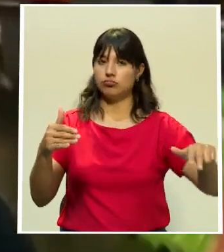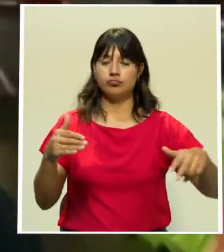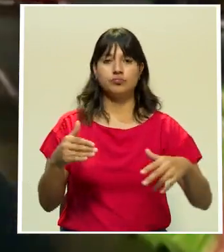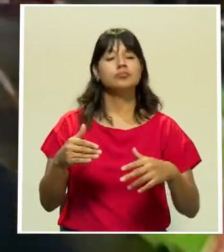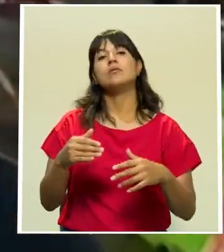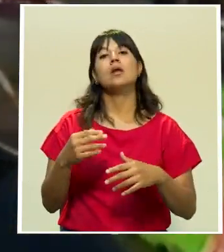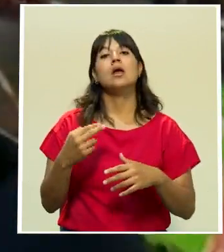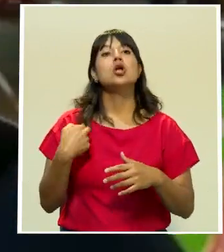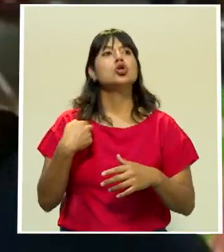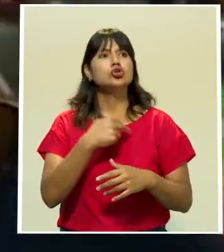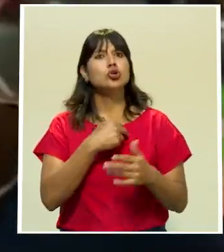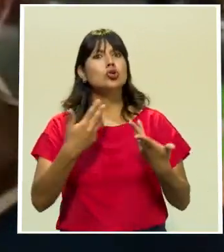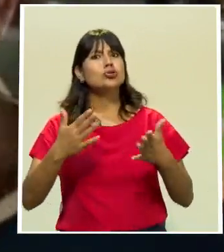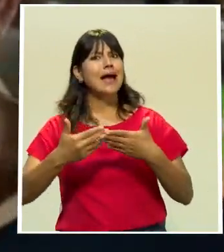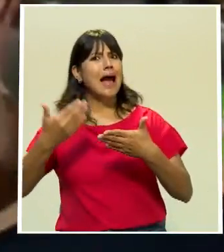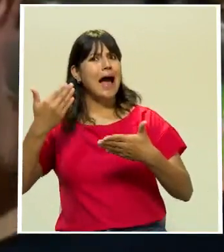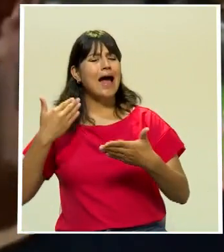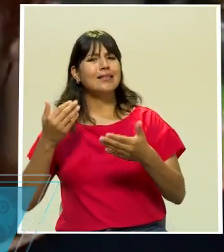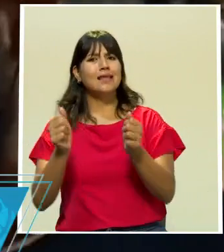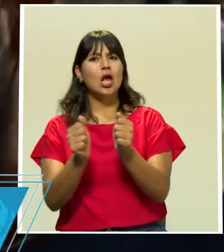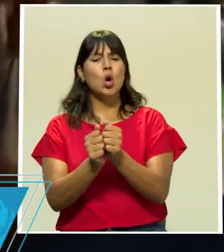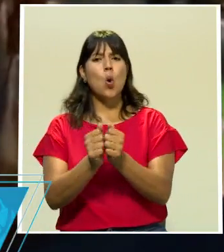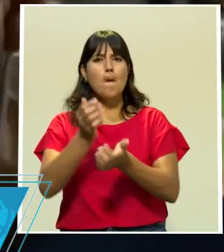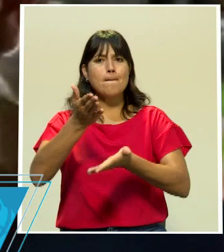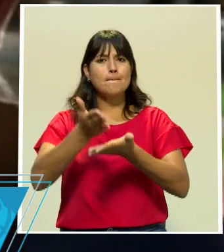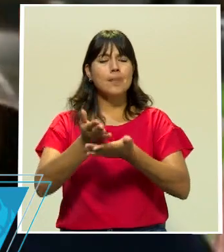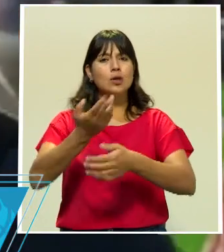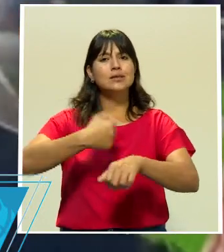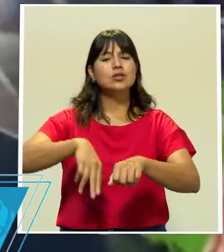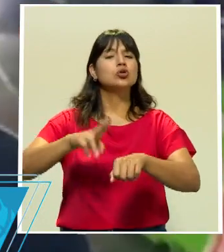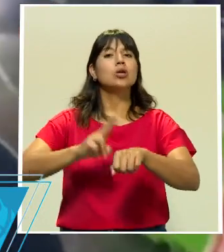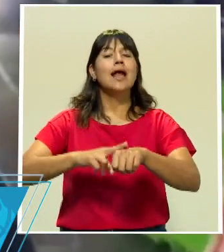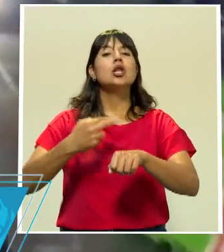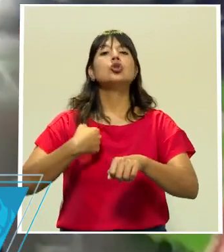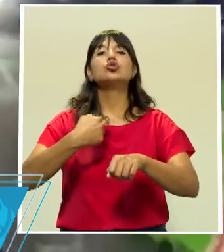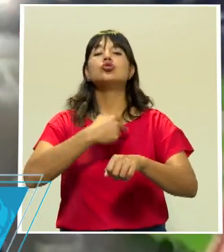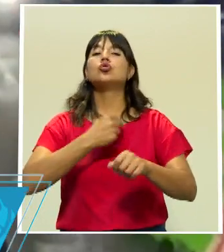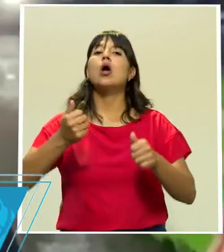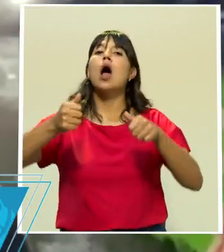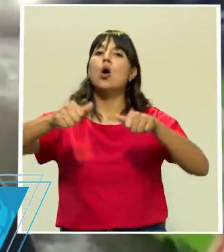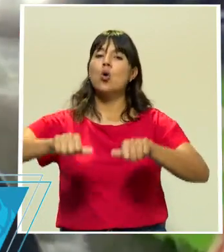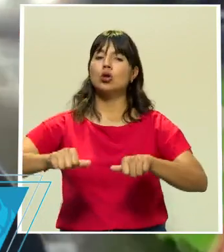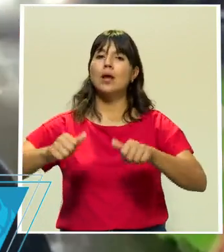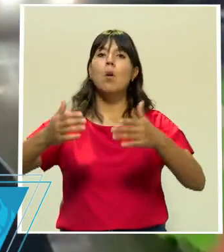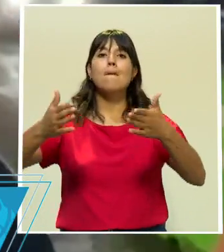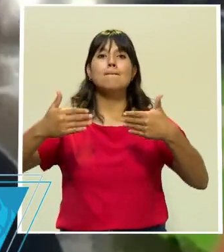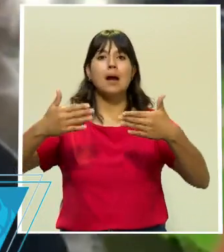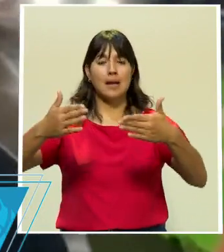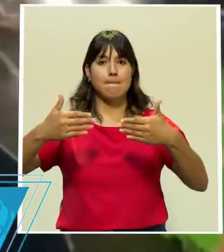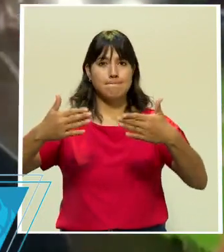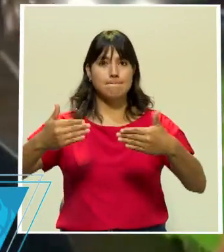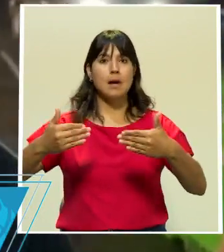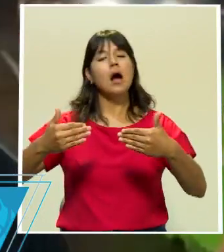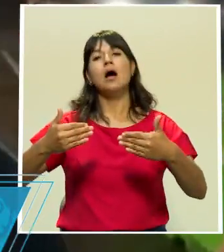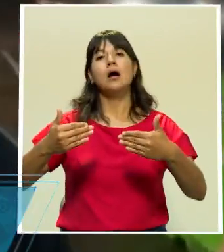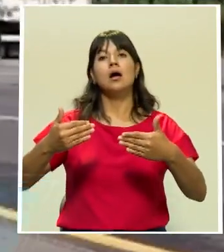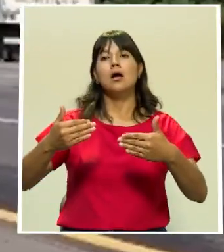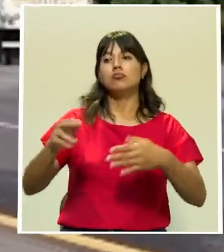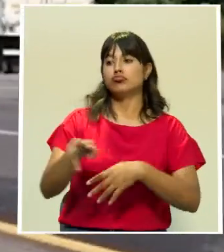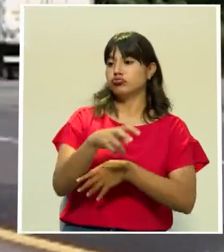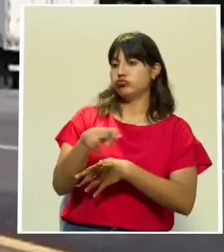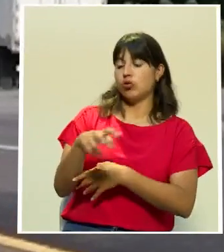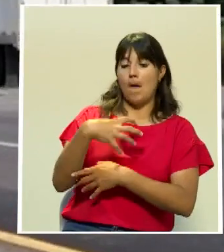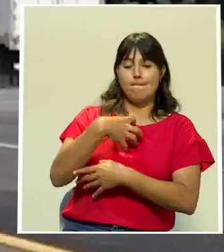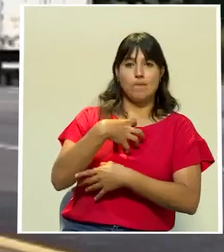¿verdad? Con el paro nacional, acordamos de que Panamá jalaba su carga, Costa Rica jalaba su carga, todo